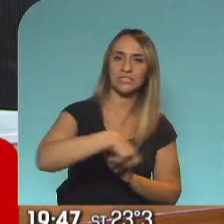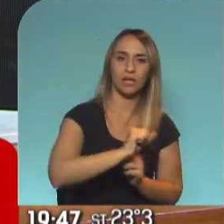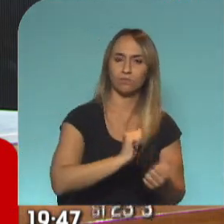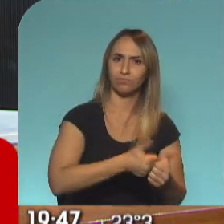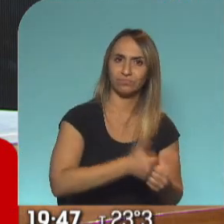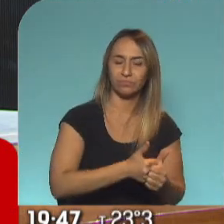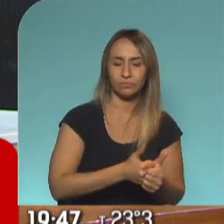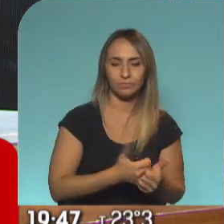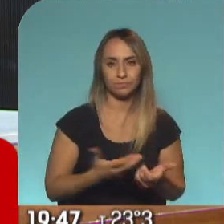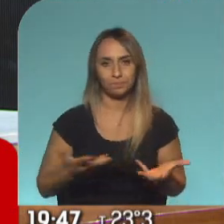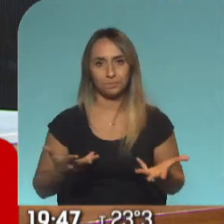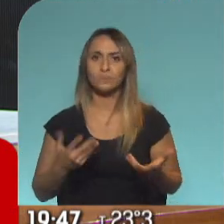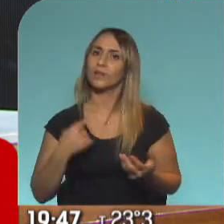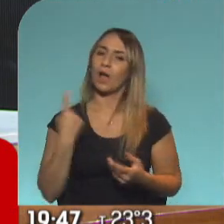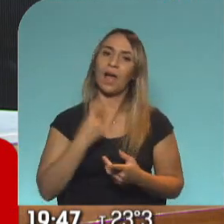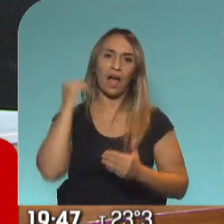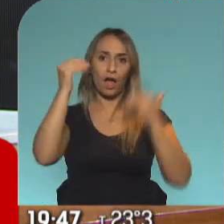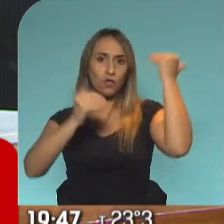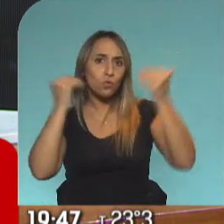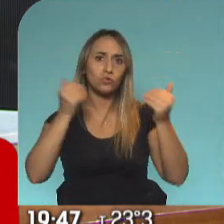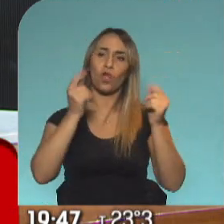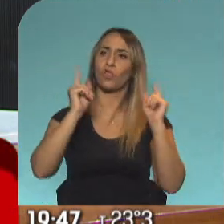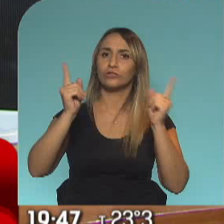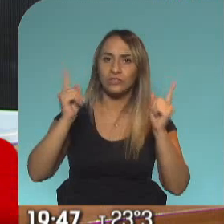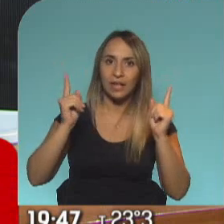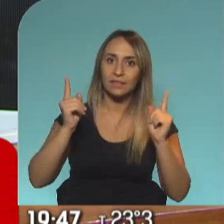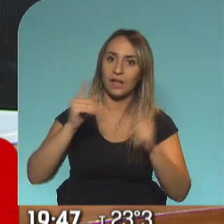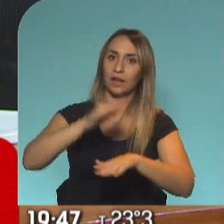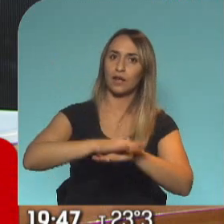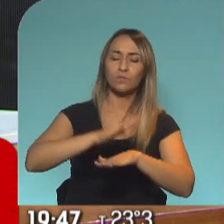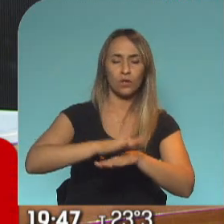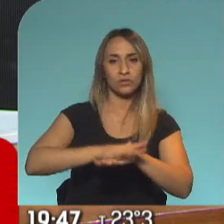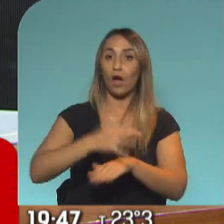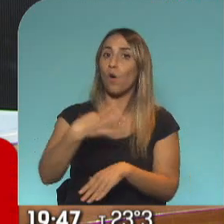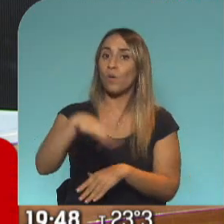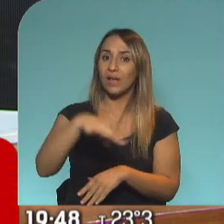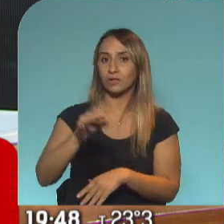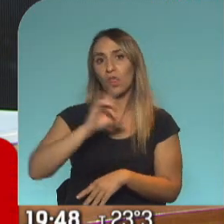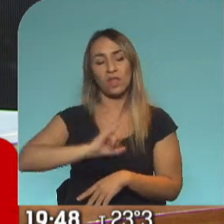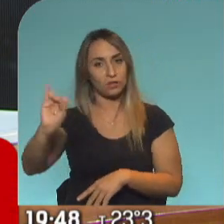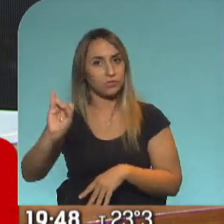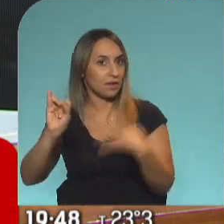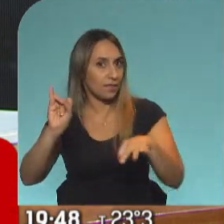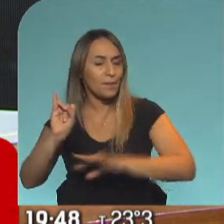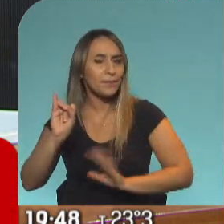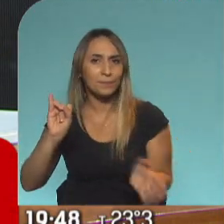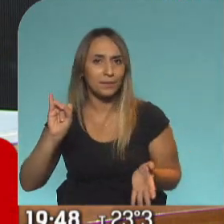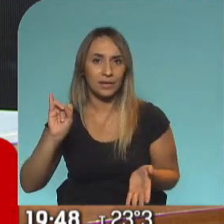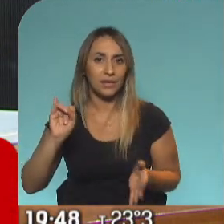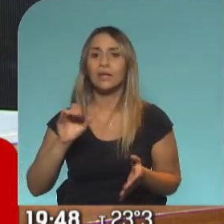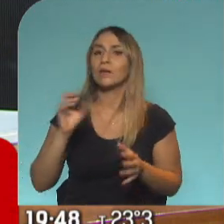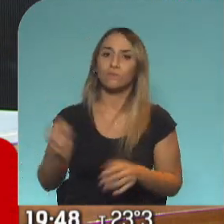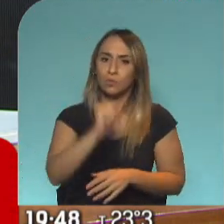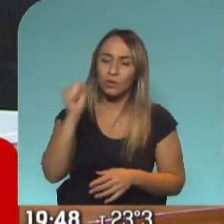responsabilidad. Los agentes o los docentes, en este caso, también tienen la obligación obligación de denunciar y qué importante es, por ejemplo, la